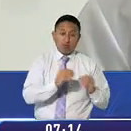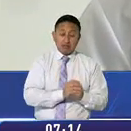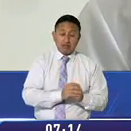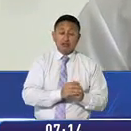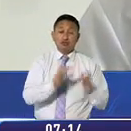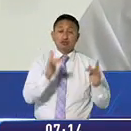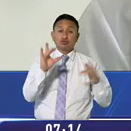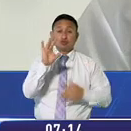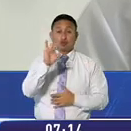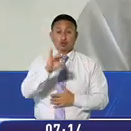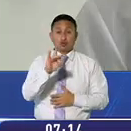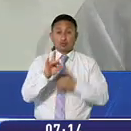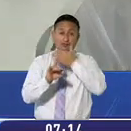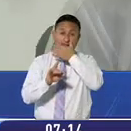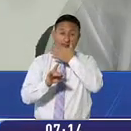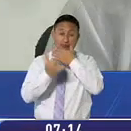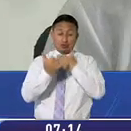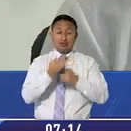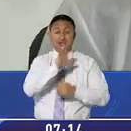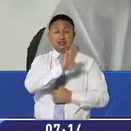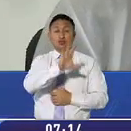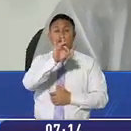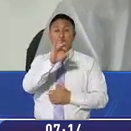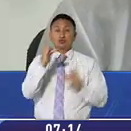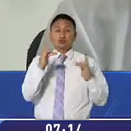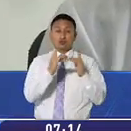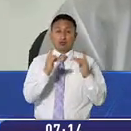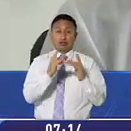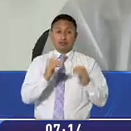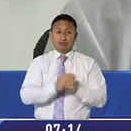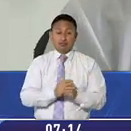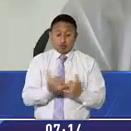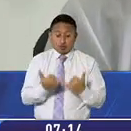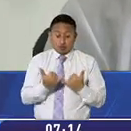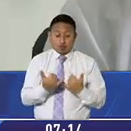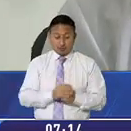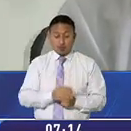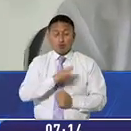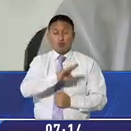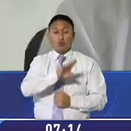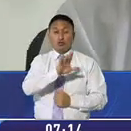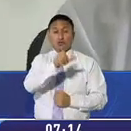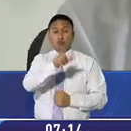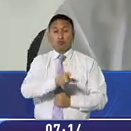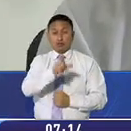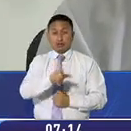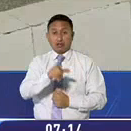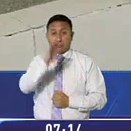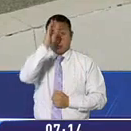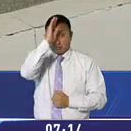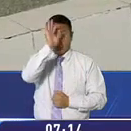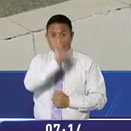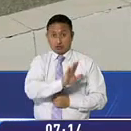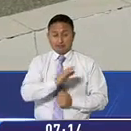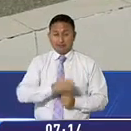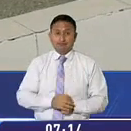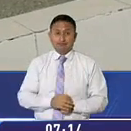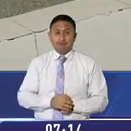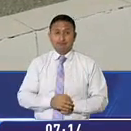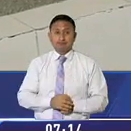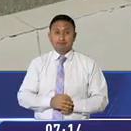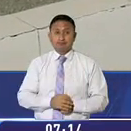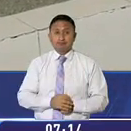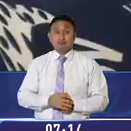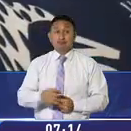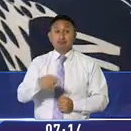ahora tenemos 58. La ocupación de las camas del día de hoy, tenemos 45 pacientes en la hospicol. El área de hospitalización se puede extender